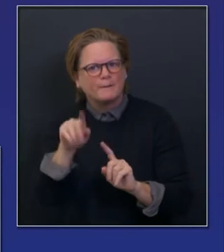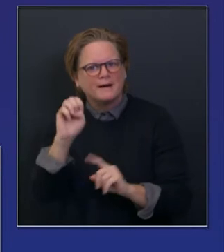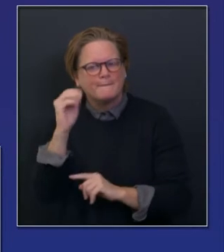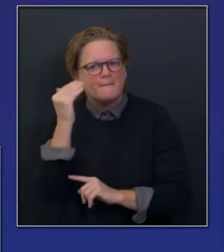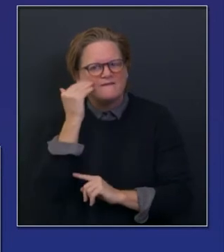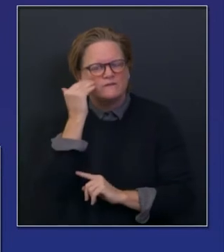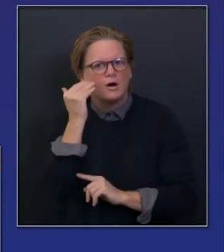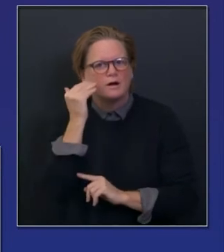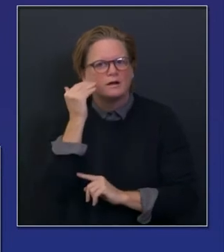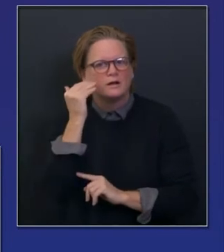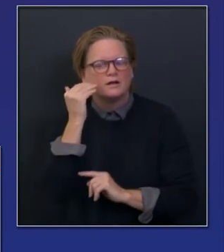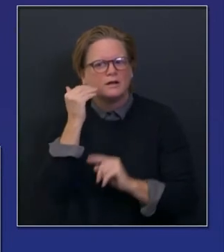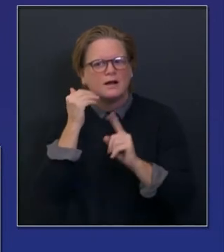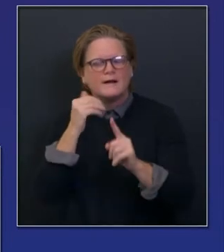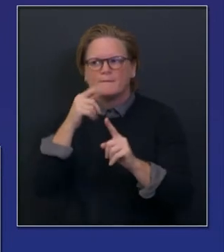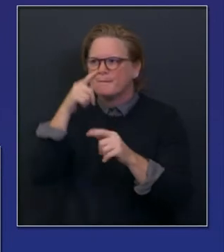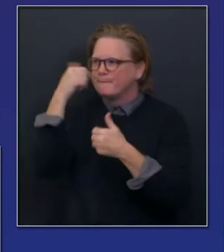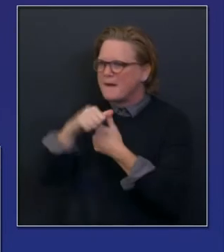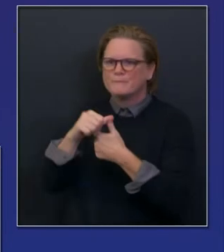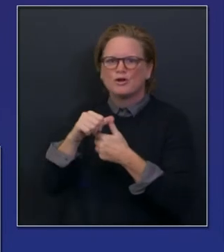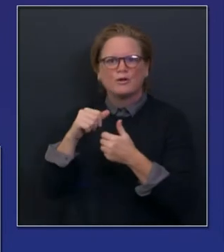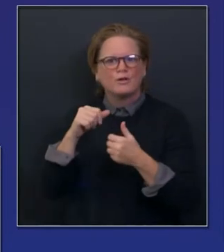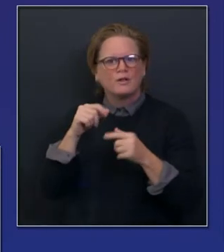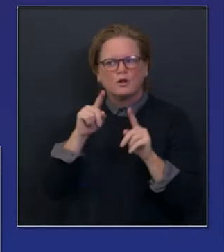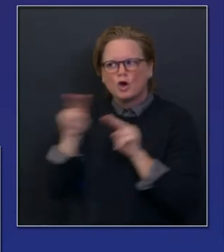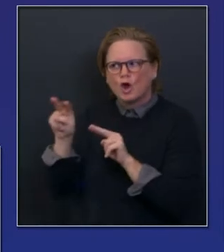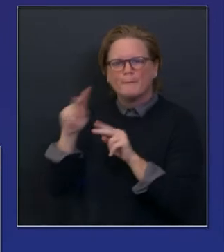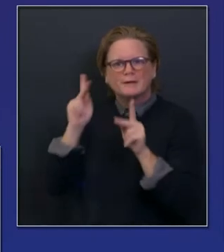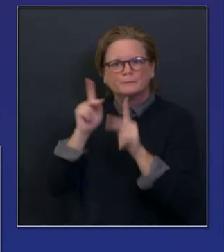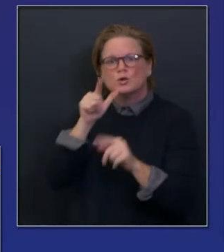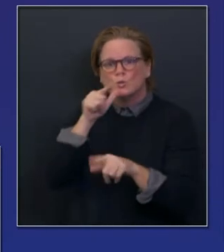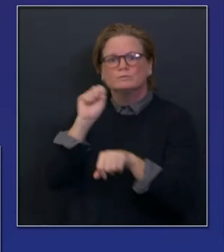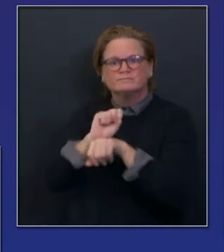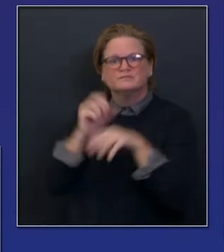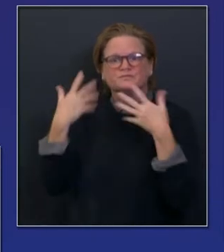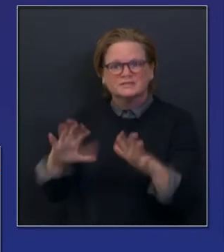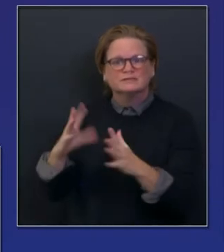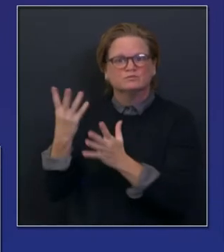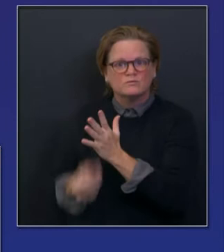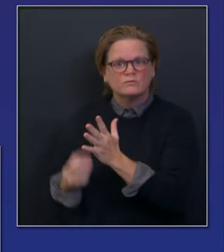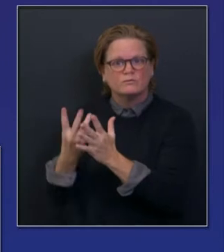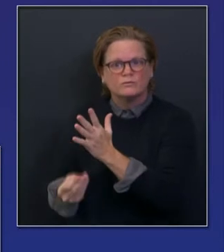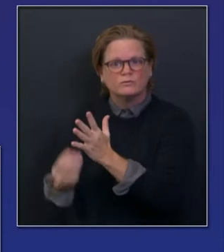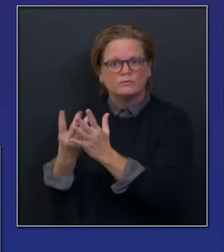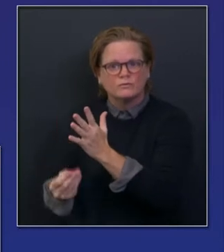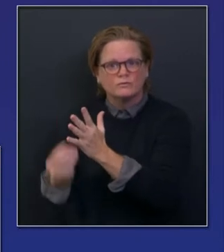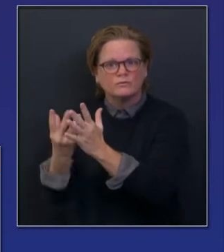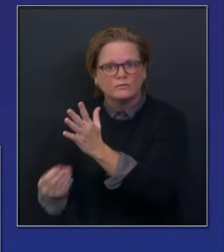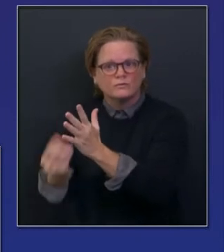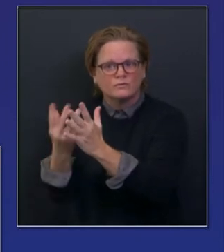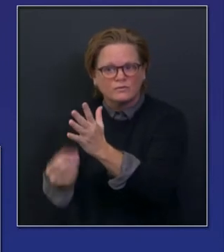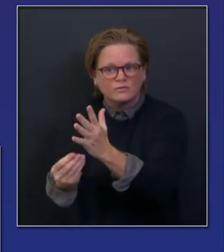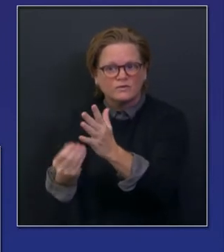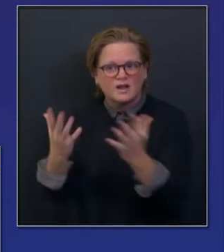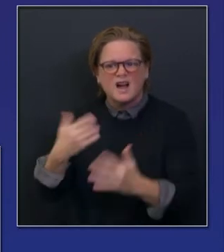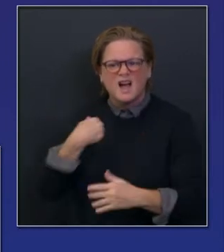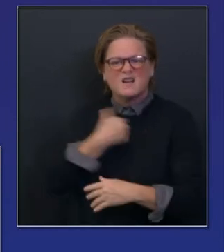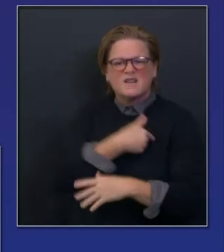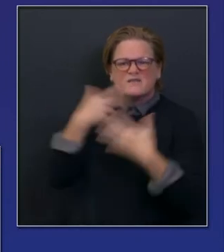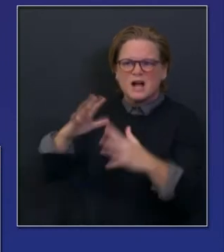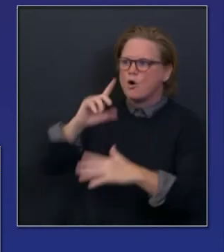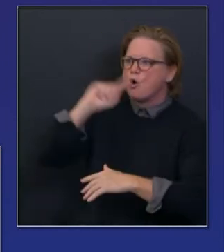recordar cuán mortal es esta pandemia. Esto es lo que hemos hecho. Tenemos pedidos